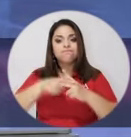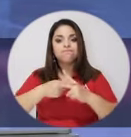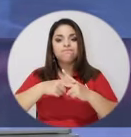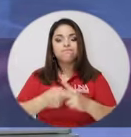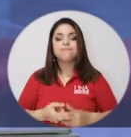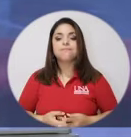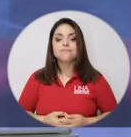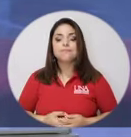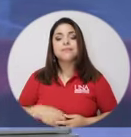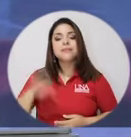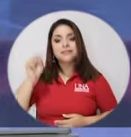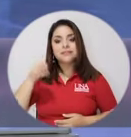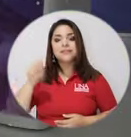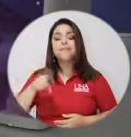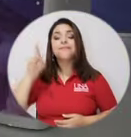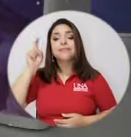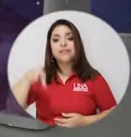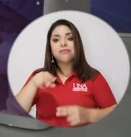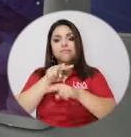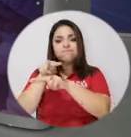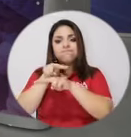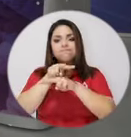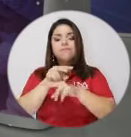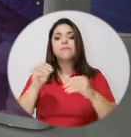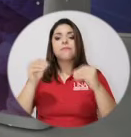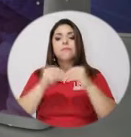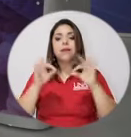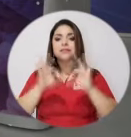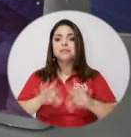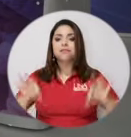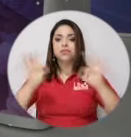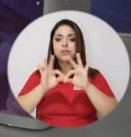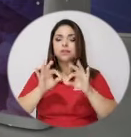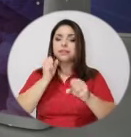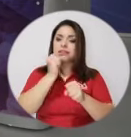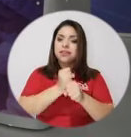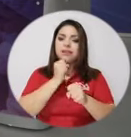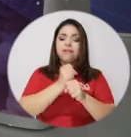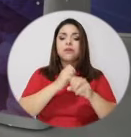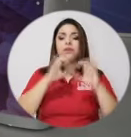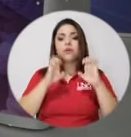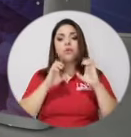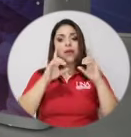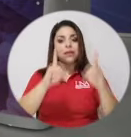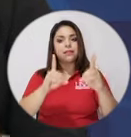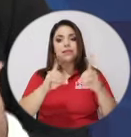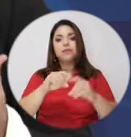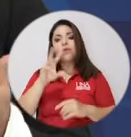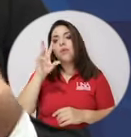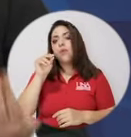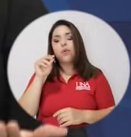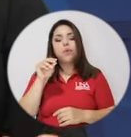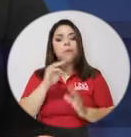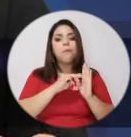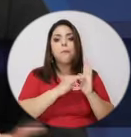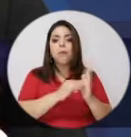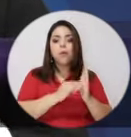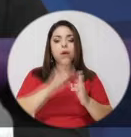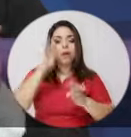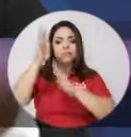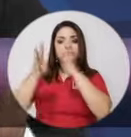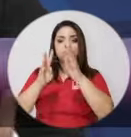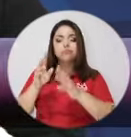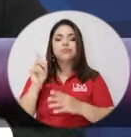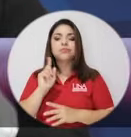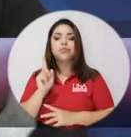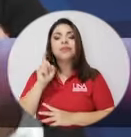son urgentes de retomar. Sin duda, yo creo que el trabajo de monitoreo se vuelve cada vez más importante. La gestión educativa ya no se